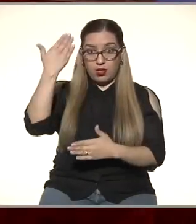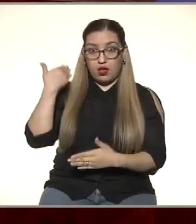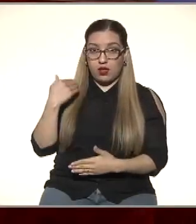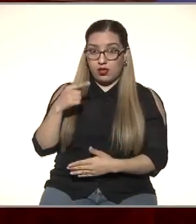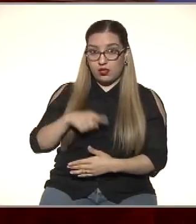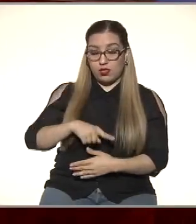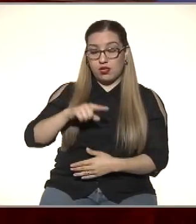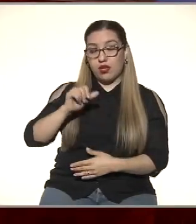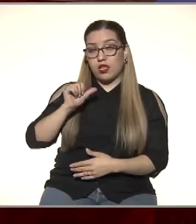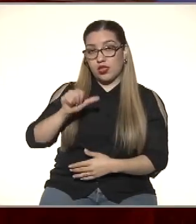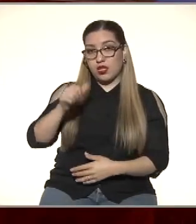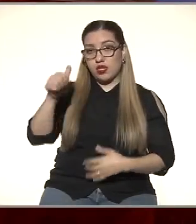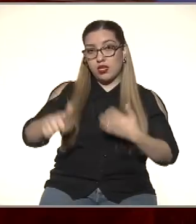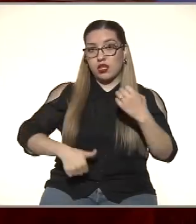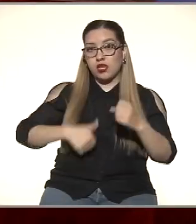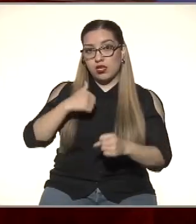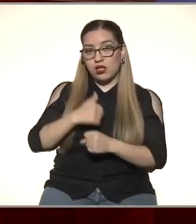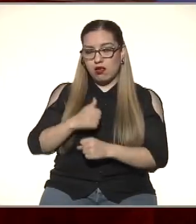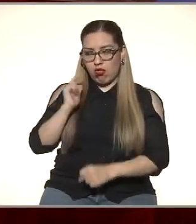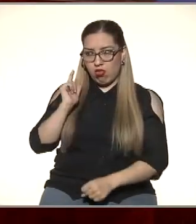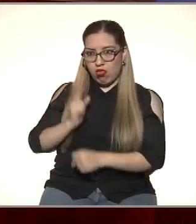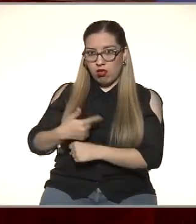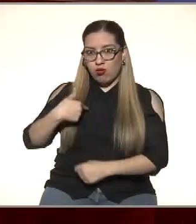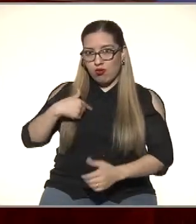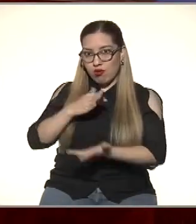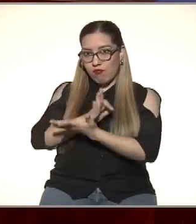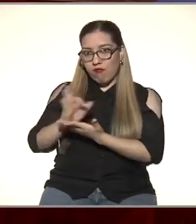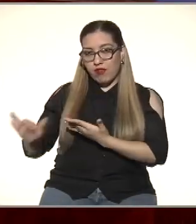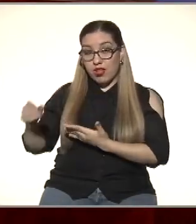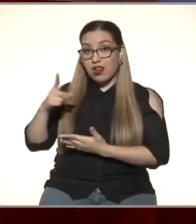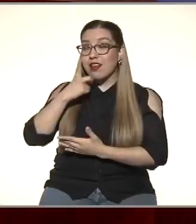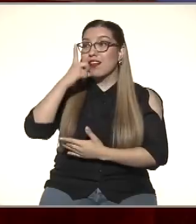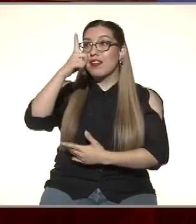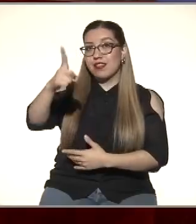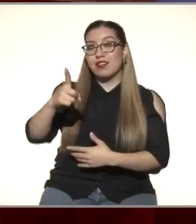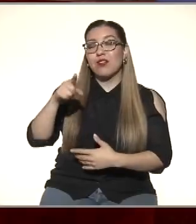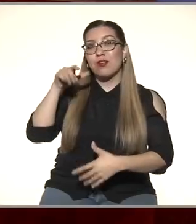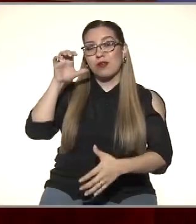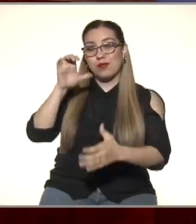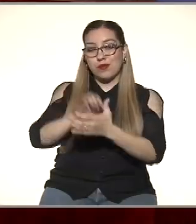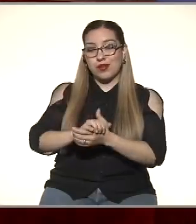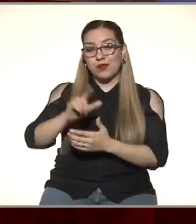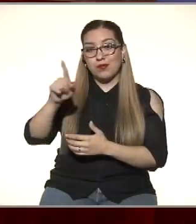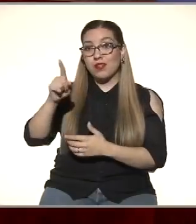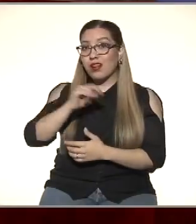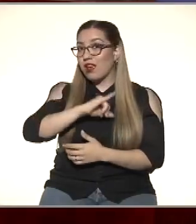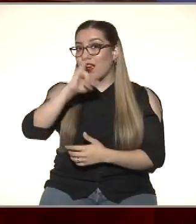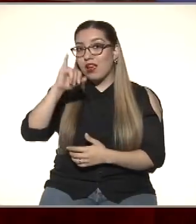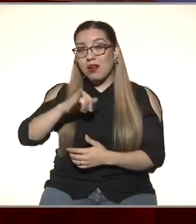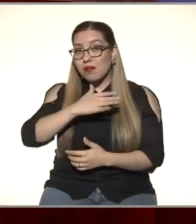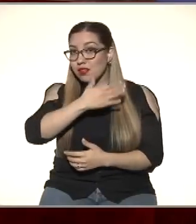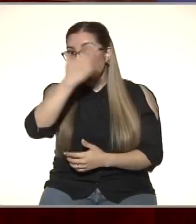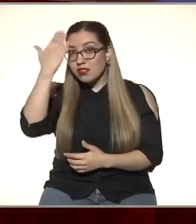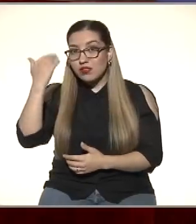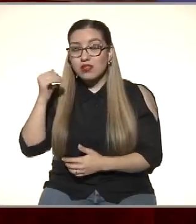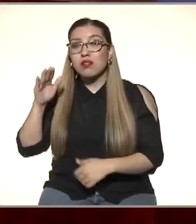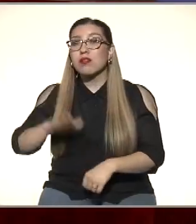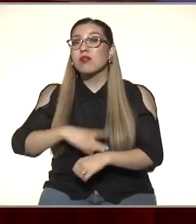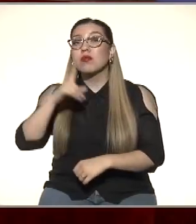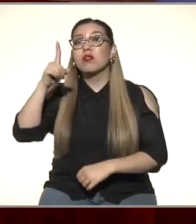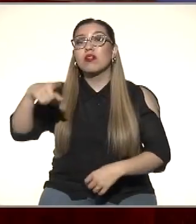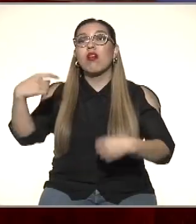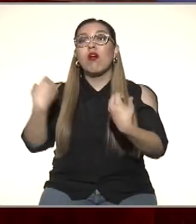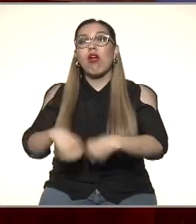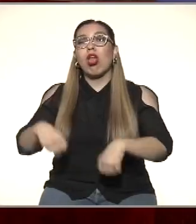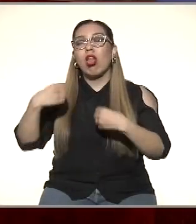mi infidelidad. Se lo contó a su papá. Mi esposo nunca se hubiera enterado ni se hubiera dado cuenta porque él siempre estaba ocupado